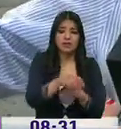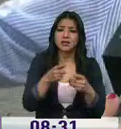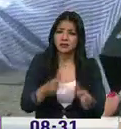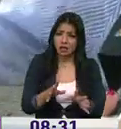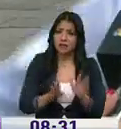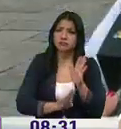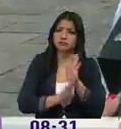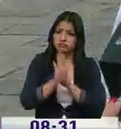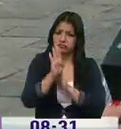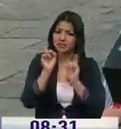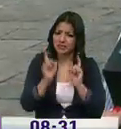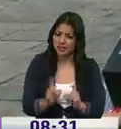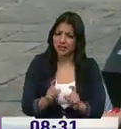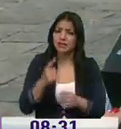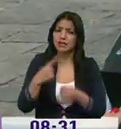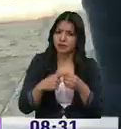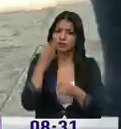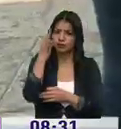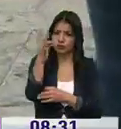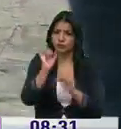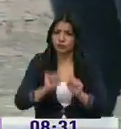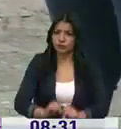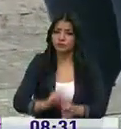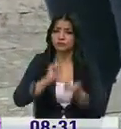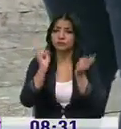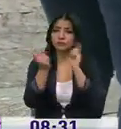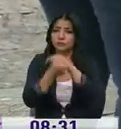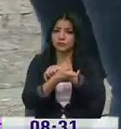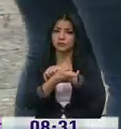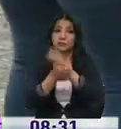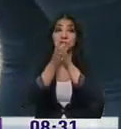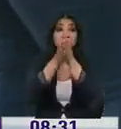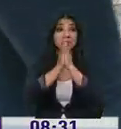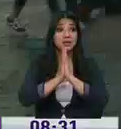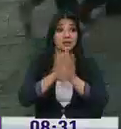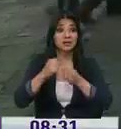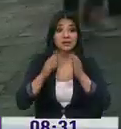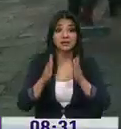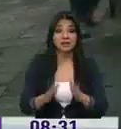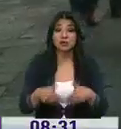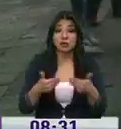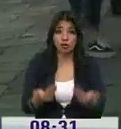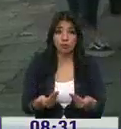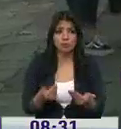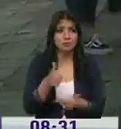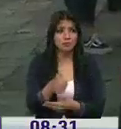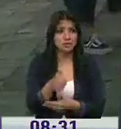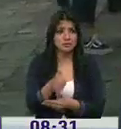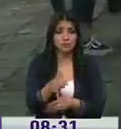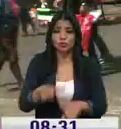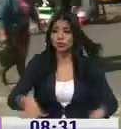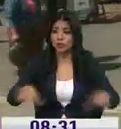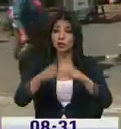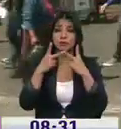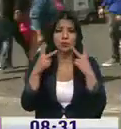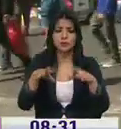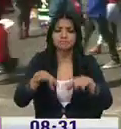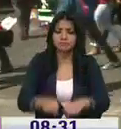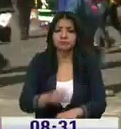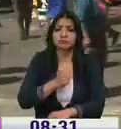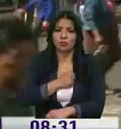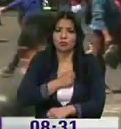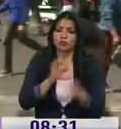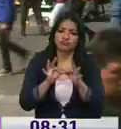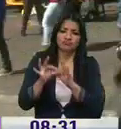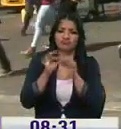construyendo esa ciudad de futuro. El pedido para todos los quiteños es que nos empoderemos de nuestros espacios públicos para